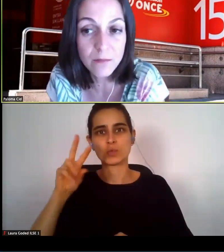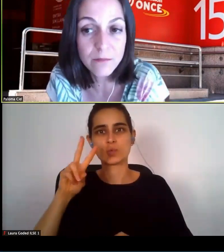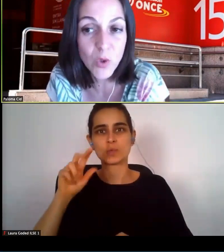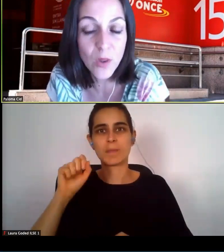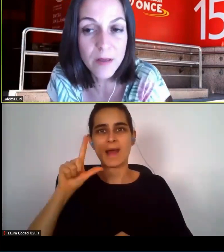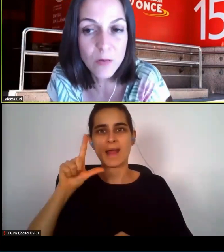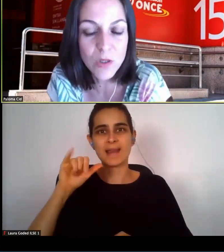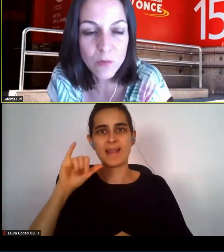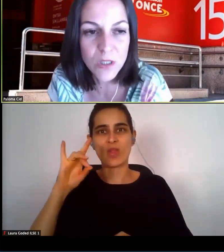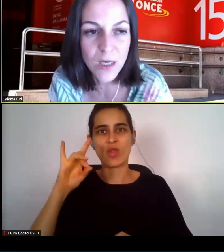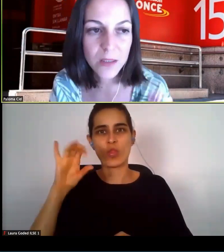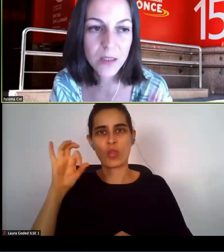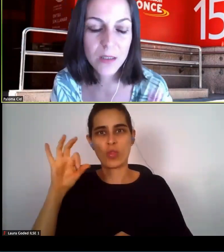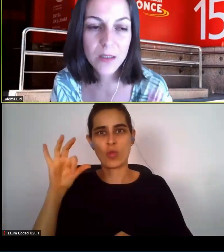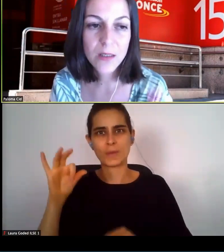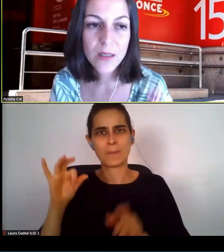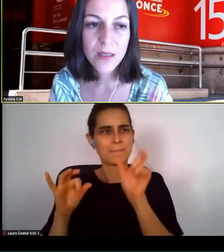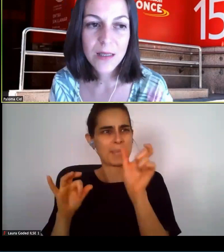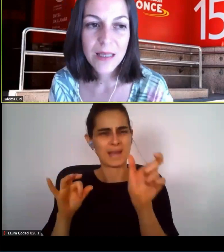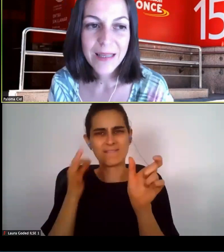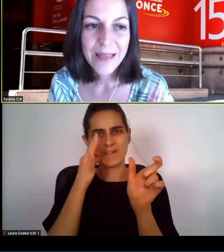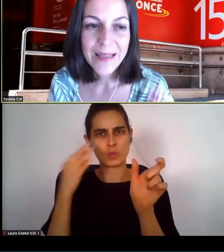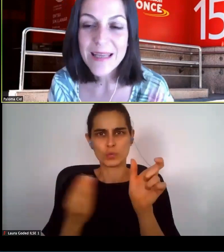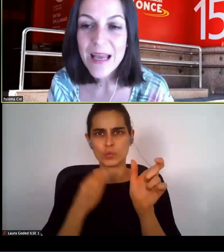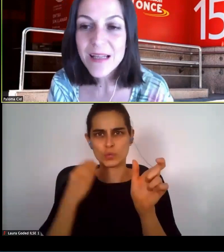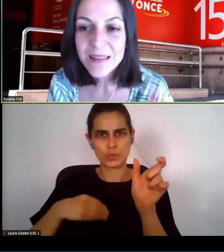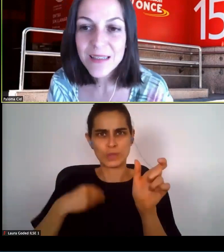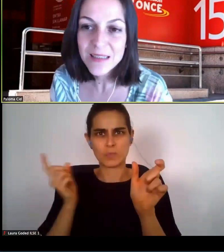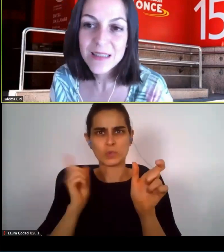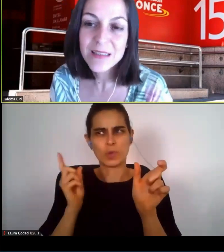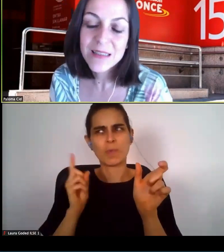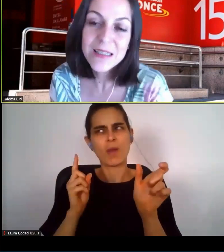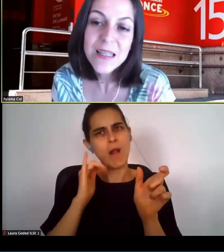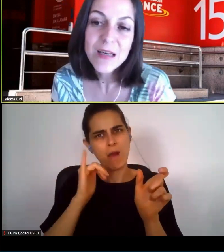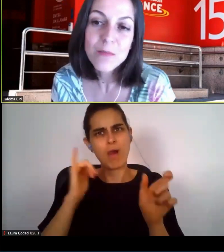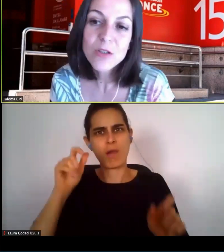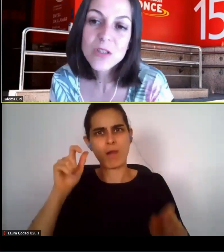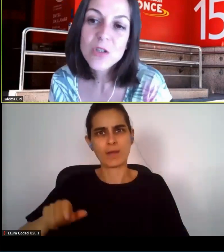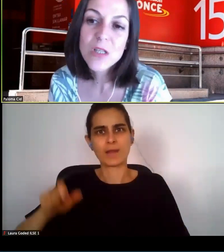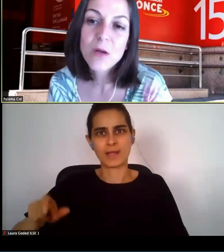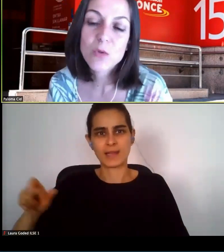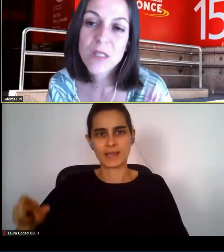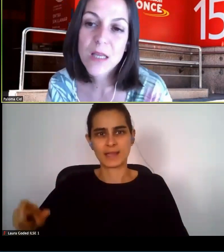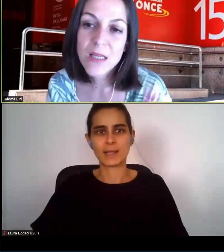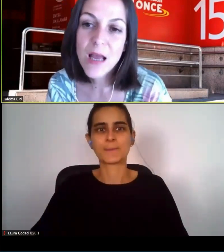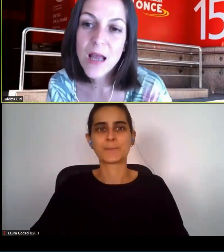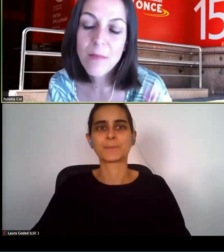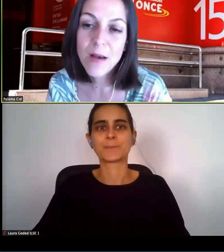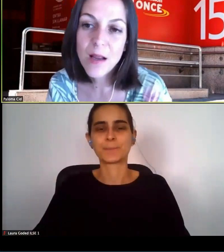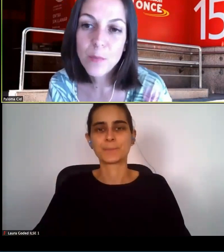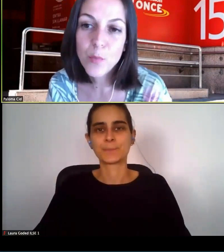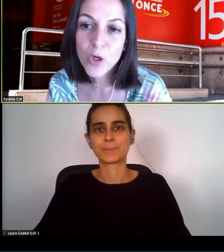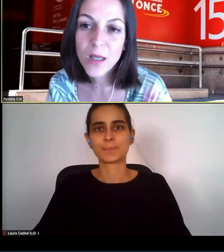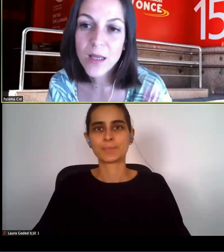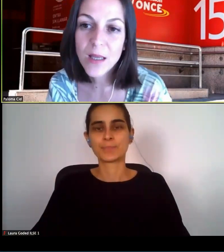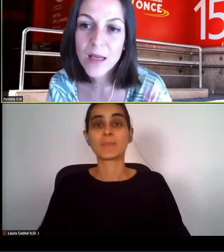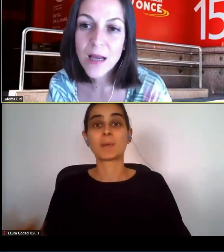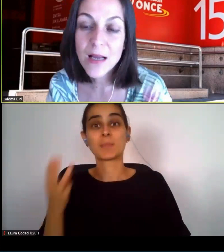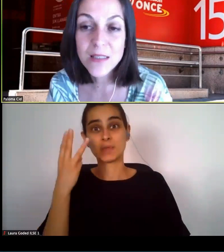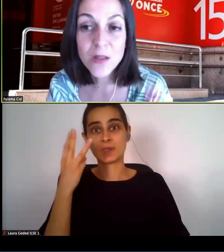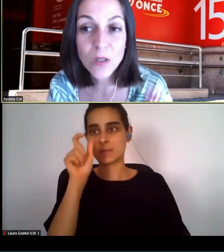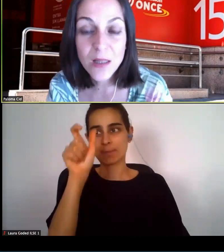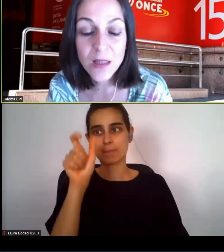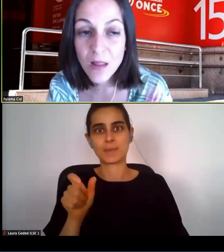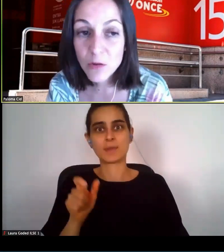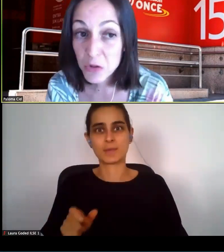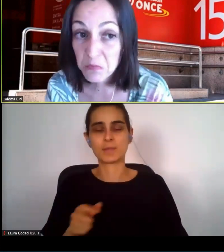todavía usa mucha gente. Y hay tres términos de los que me gustaría hablar porque han